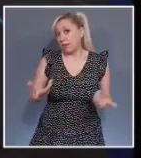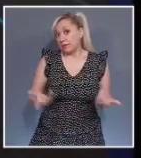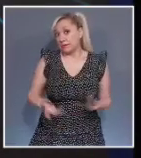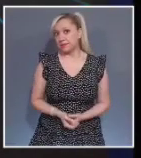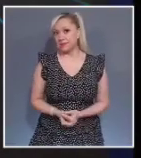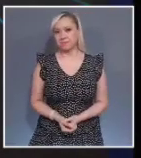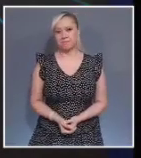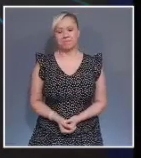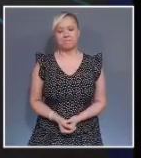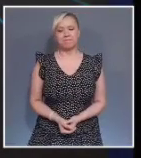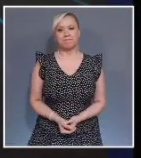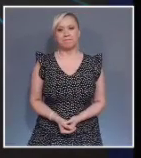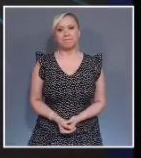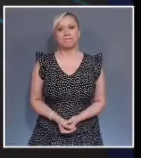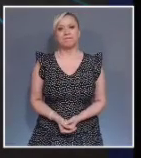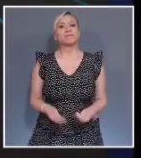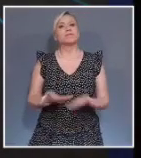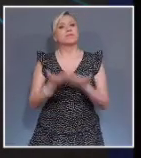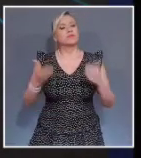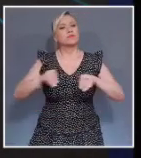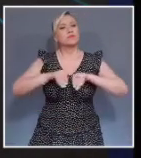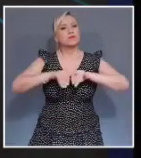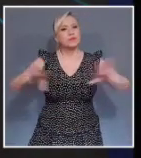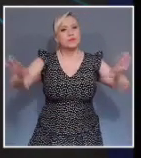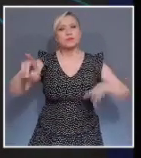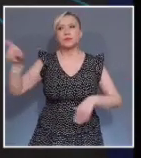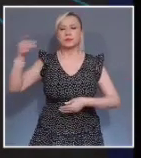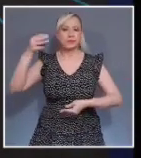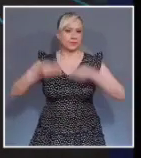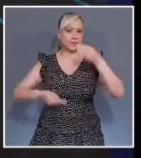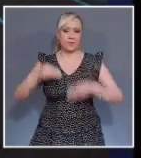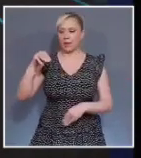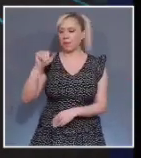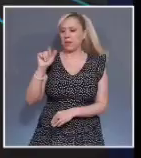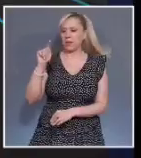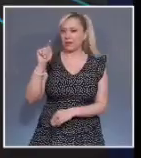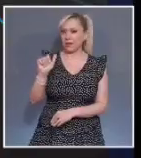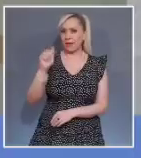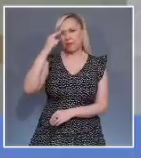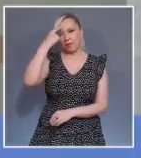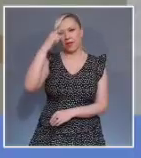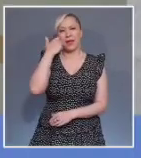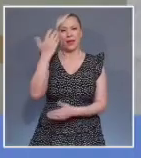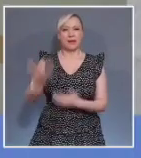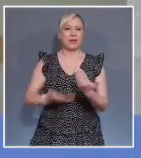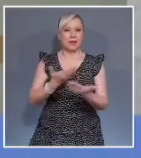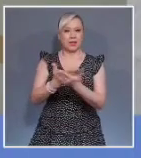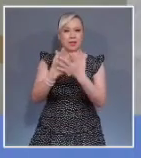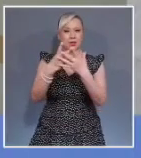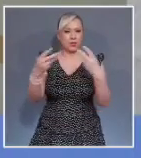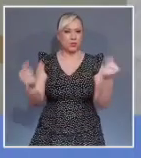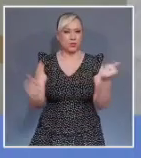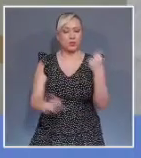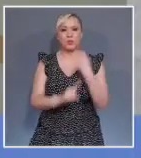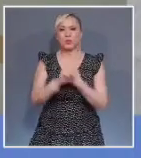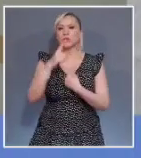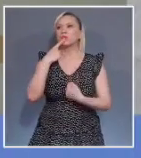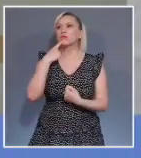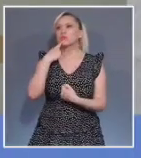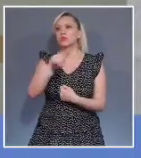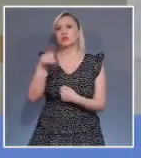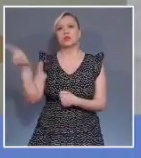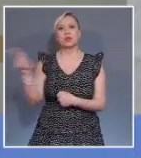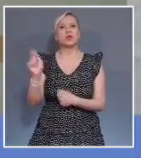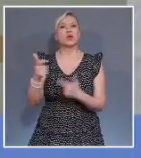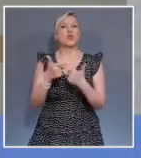Se dio a conocer el proyecto del magistrado Felipe de la Mata con el que se propone resolver el recurso interpuesto por el partido